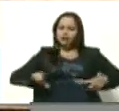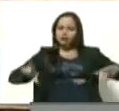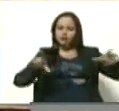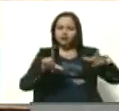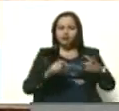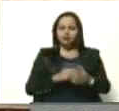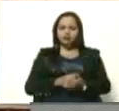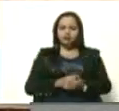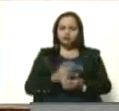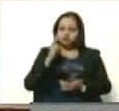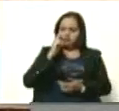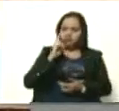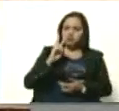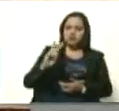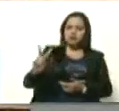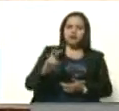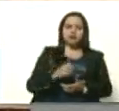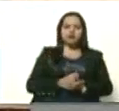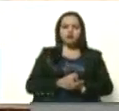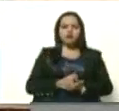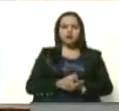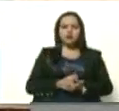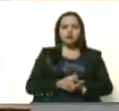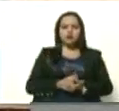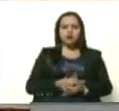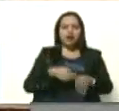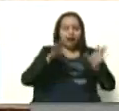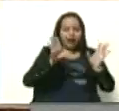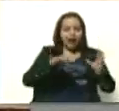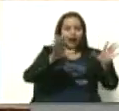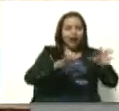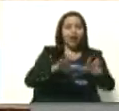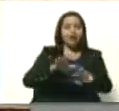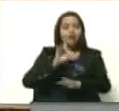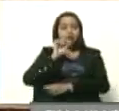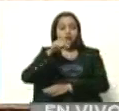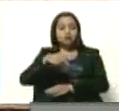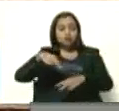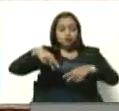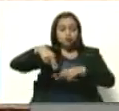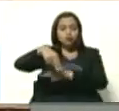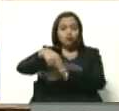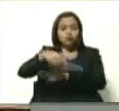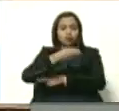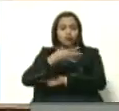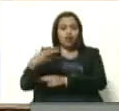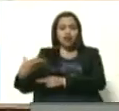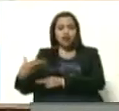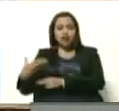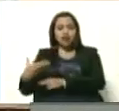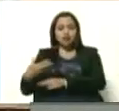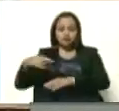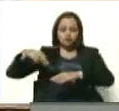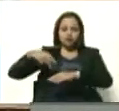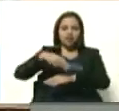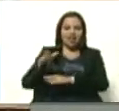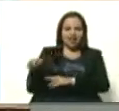contemplar las garzas que atraviesan el río que cuida esta ciudad